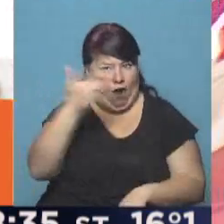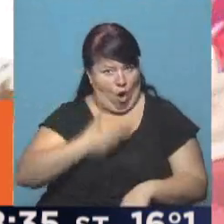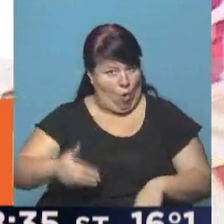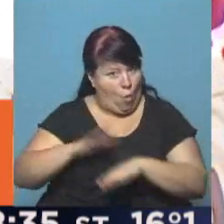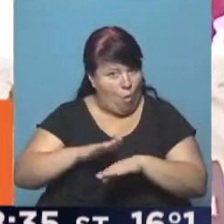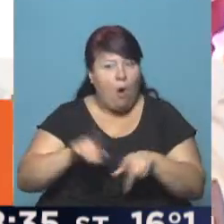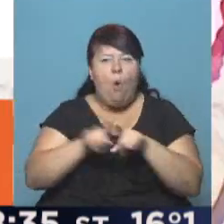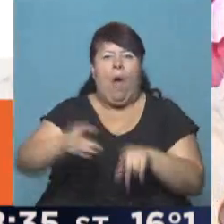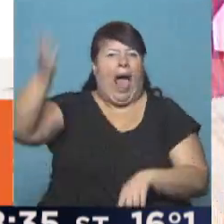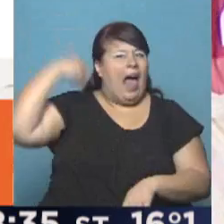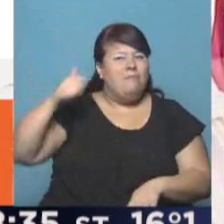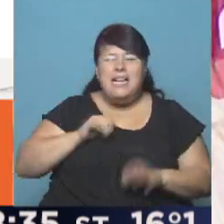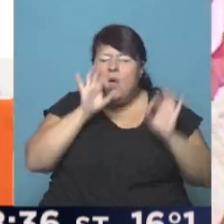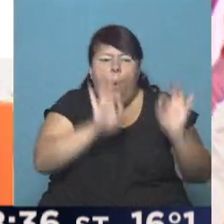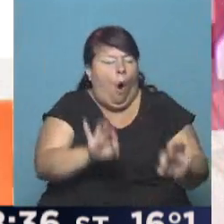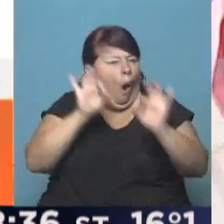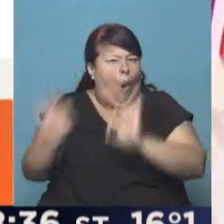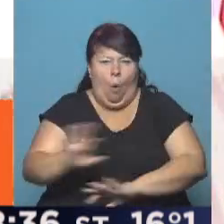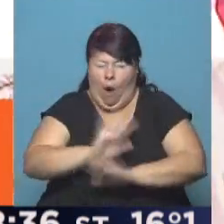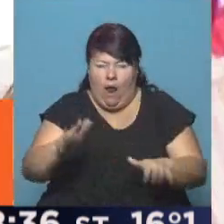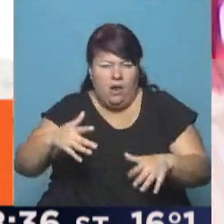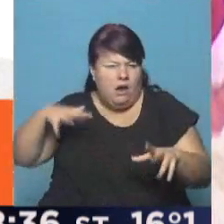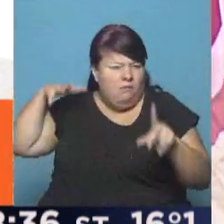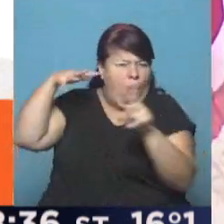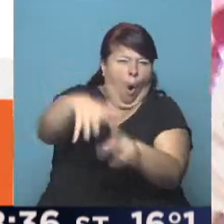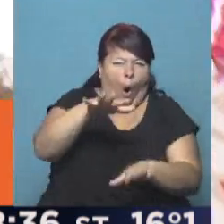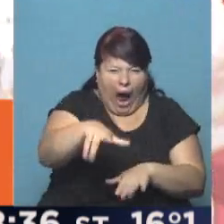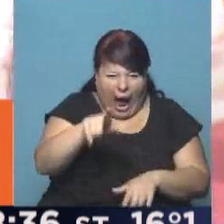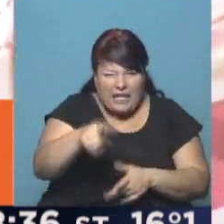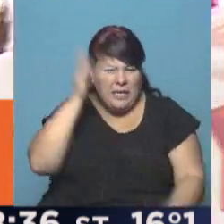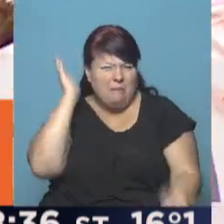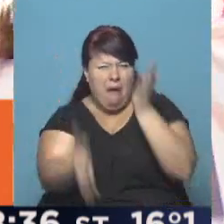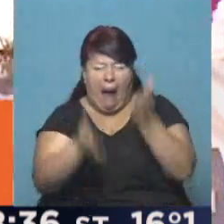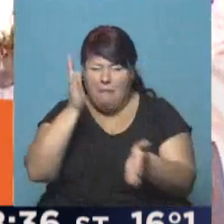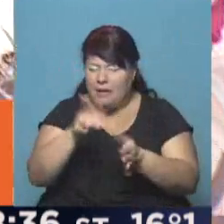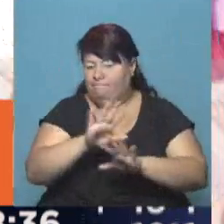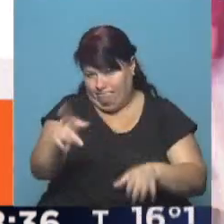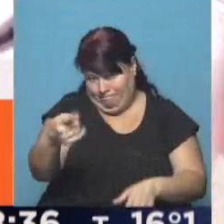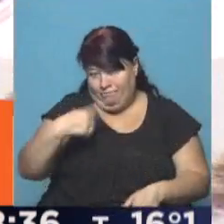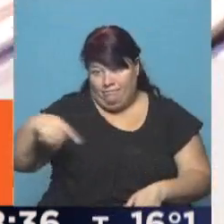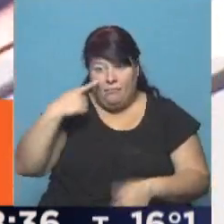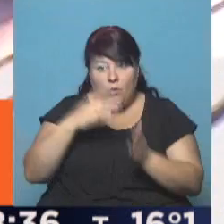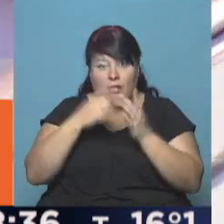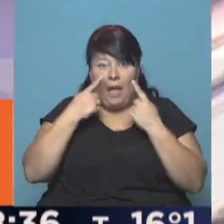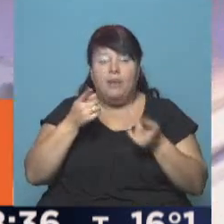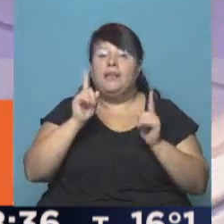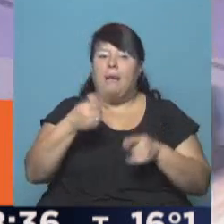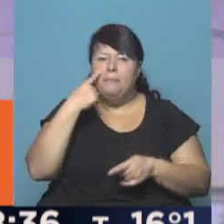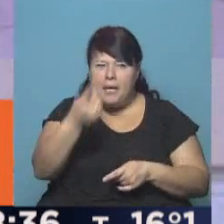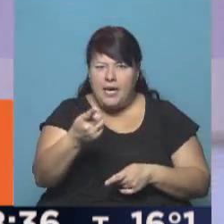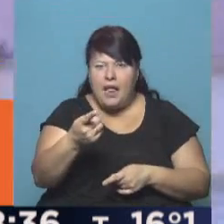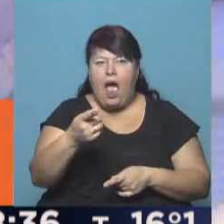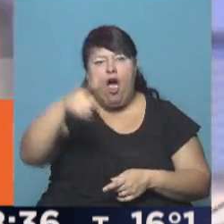como en la época de la dictadura verdaderamente avanzar de esta manera con brutal represión y bueno ustedes y nosotros mejor los estamos viendo que